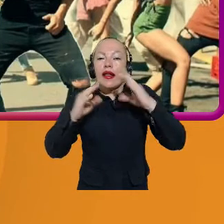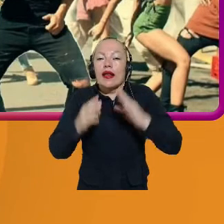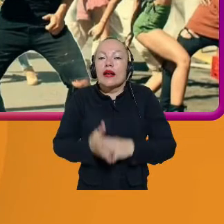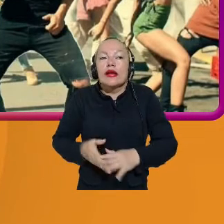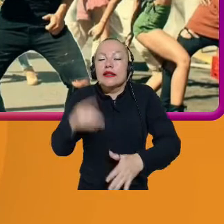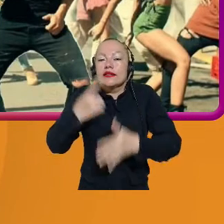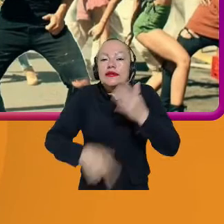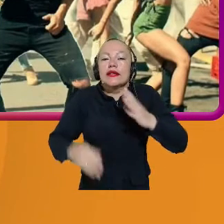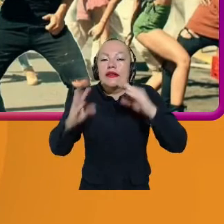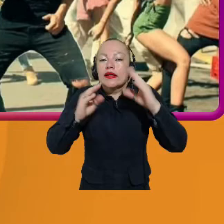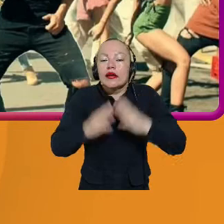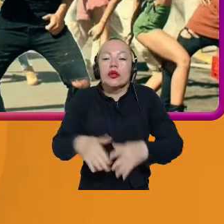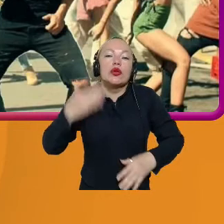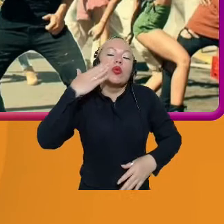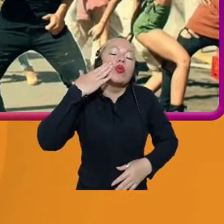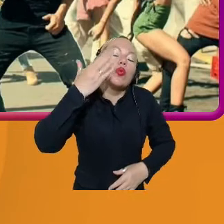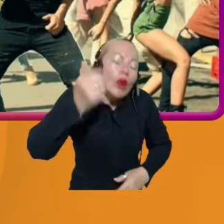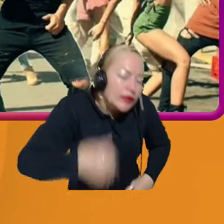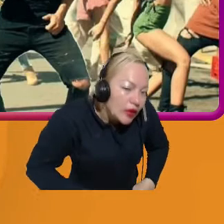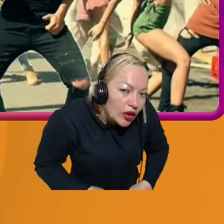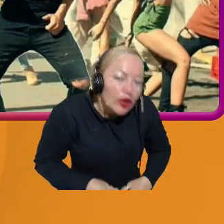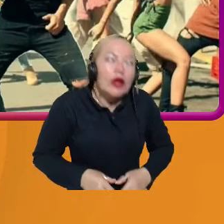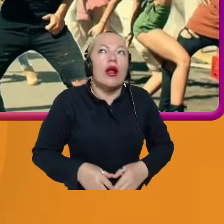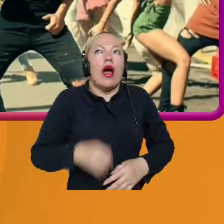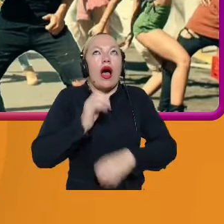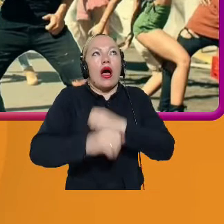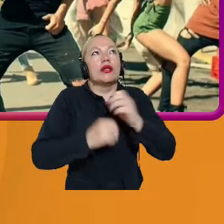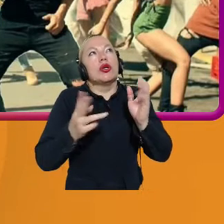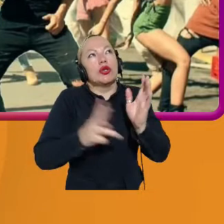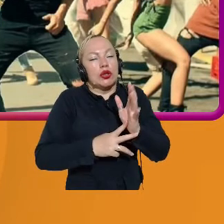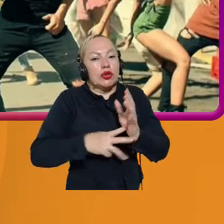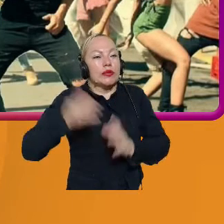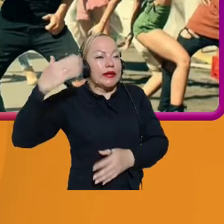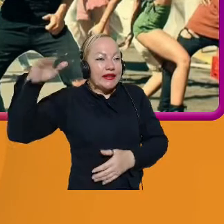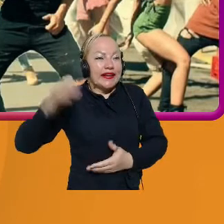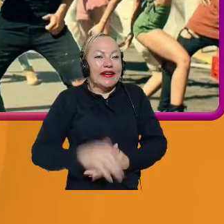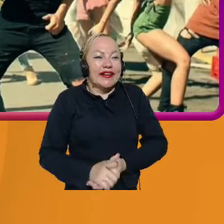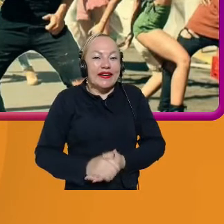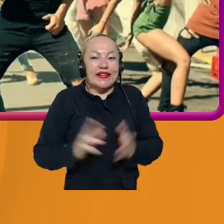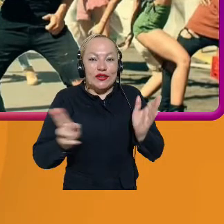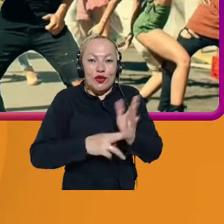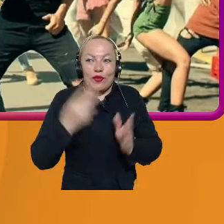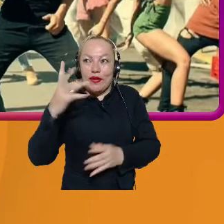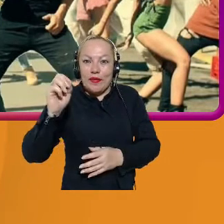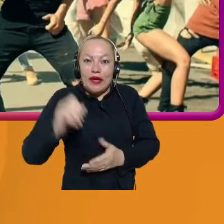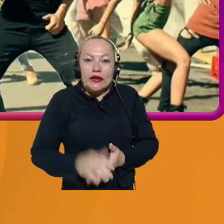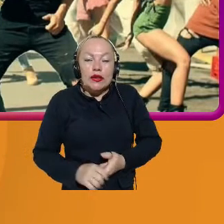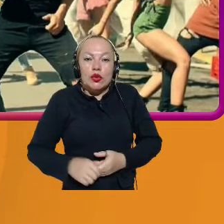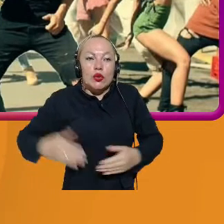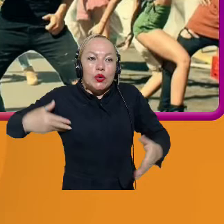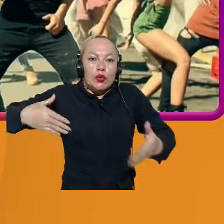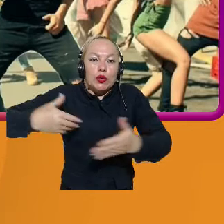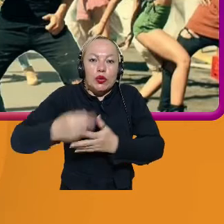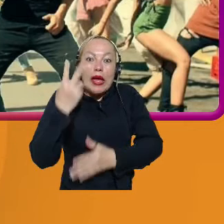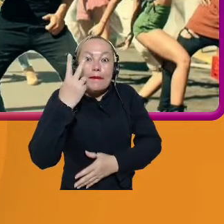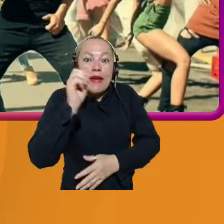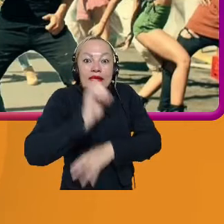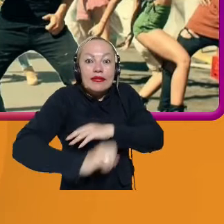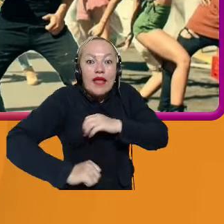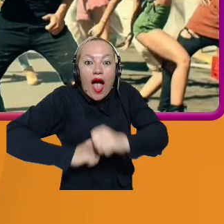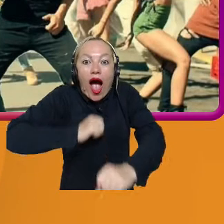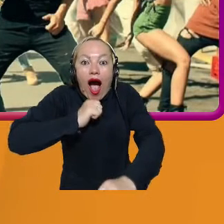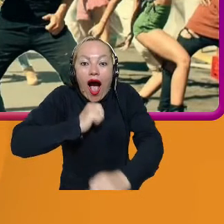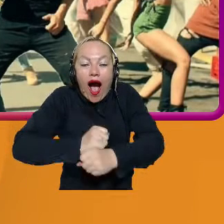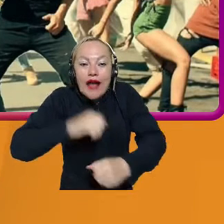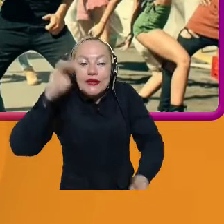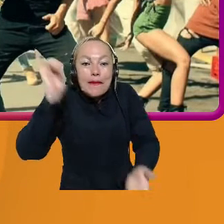fue por allá en el 2000. Estamos en el 2020. Sí, estamos en el 2020, más o menos unos 20 años lleva esa moda